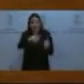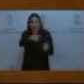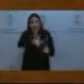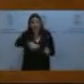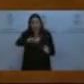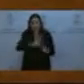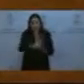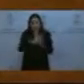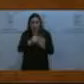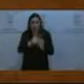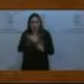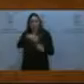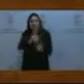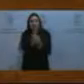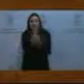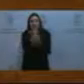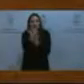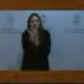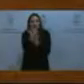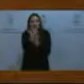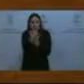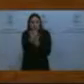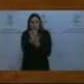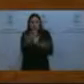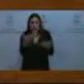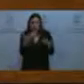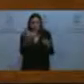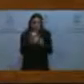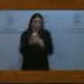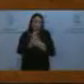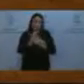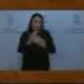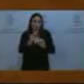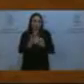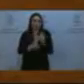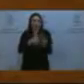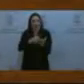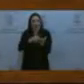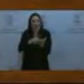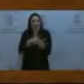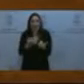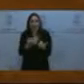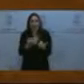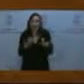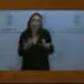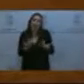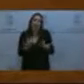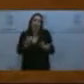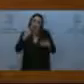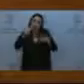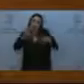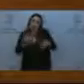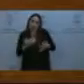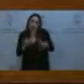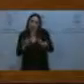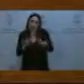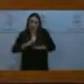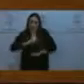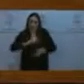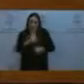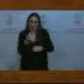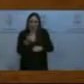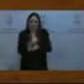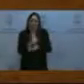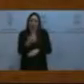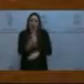que mantengan los servicios que tienen encomendados y no les ayudemos a garantizar su solvencia económica. La tercera,